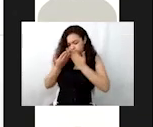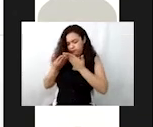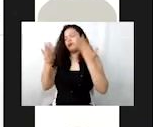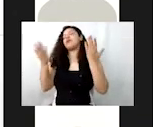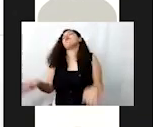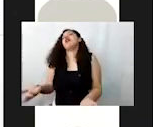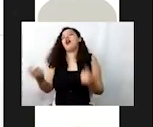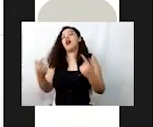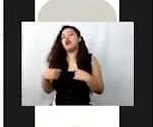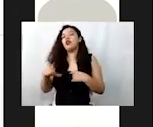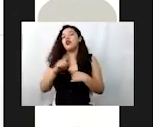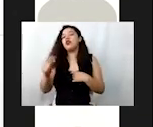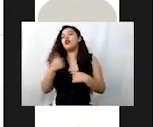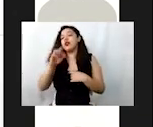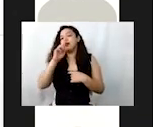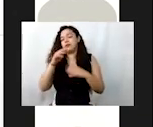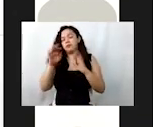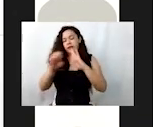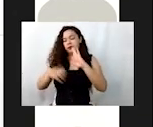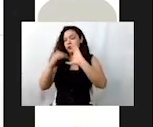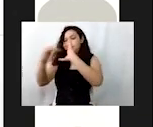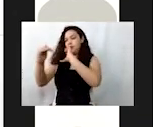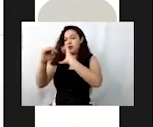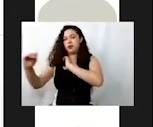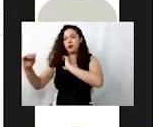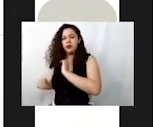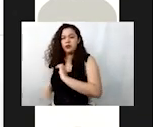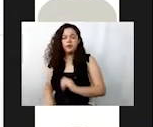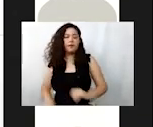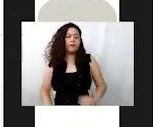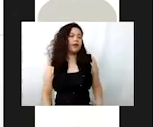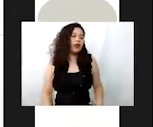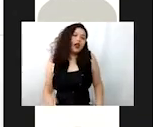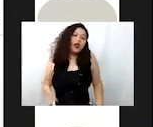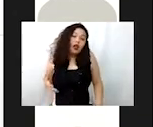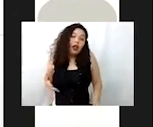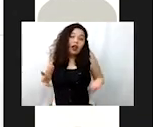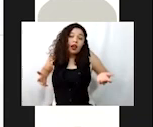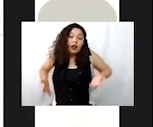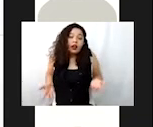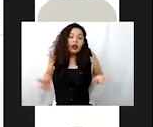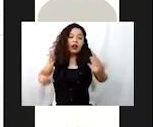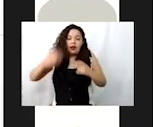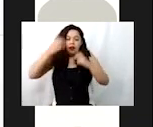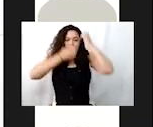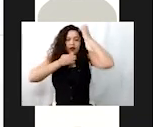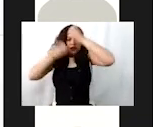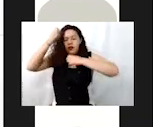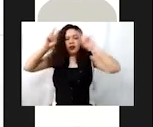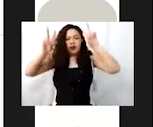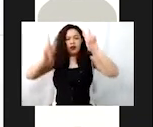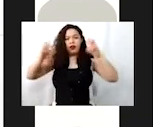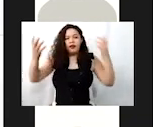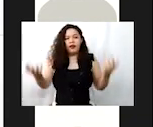poderles enviar estos ejemplos. Y bueno, la idea en el tema de evaluación, porque la